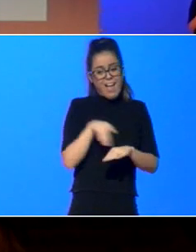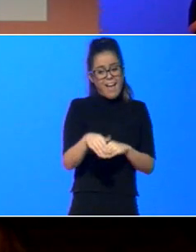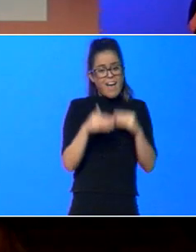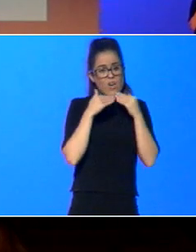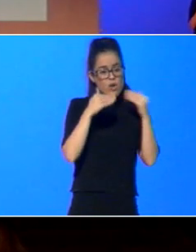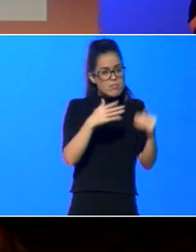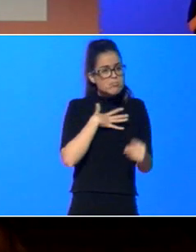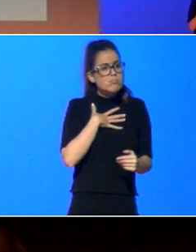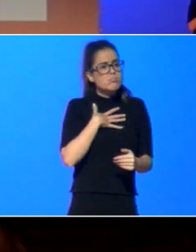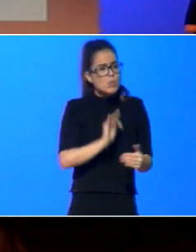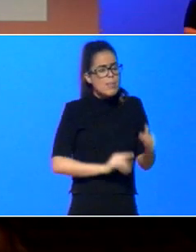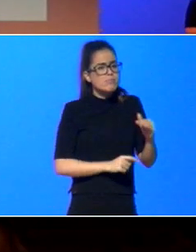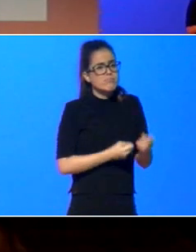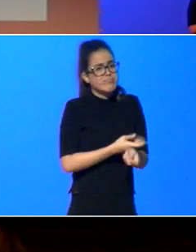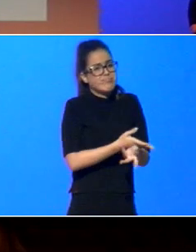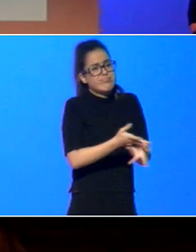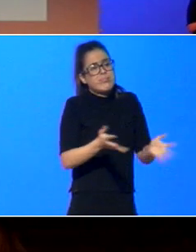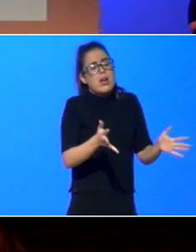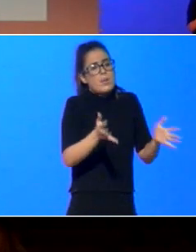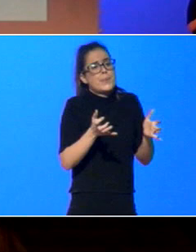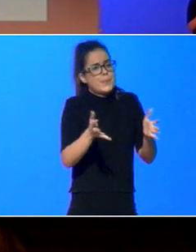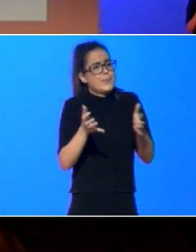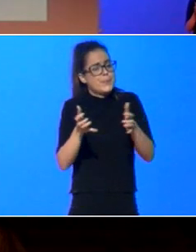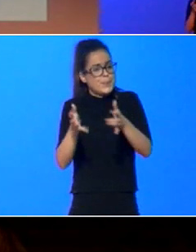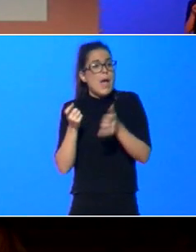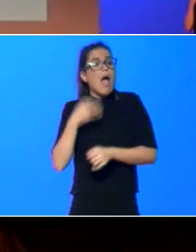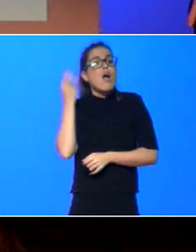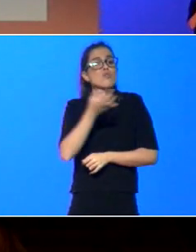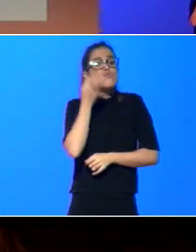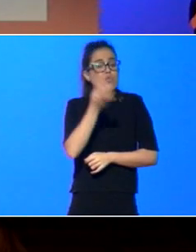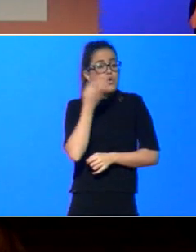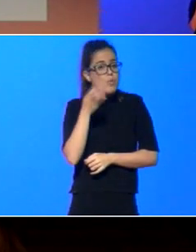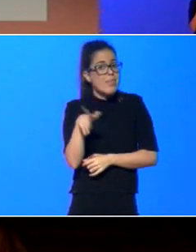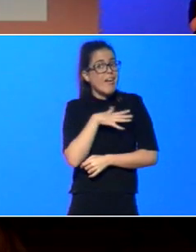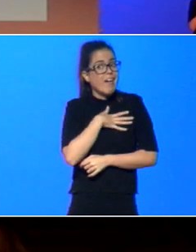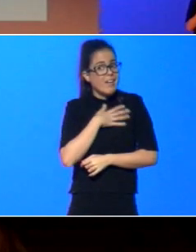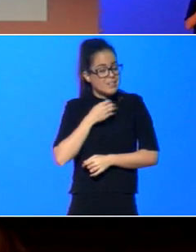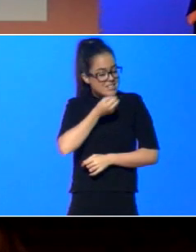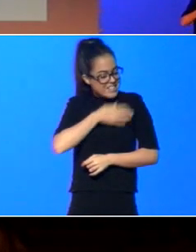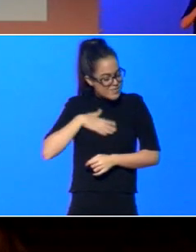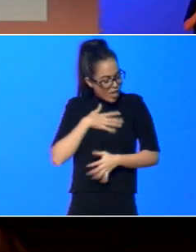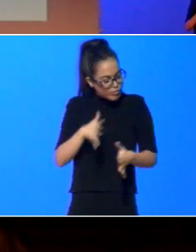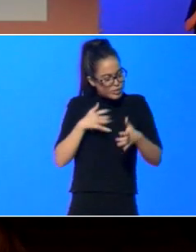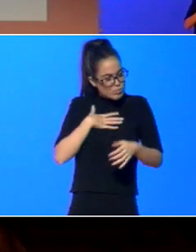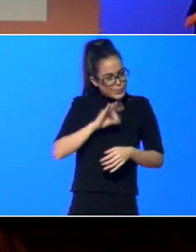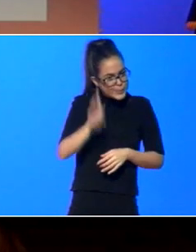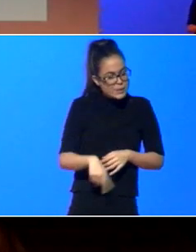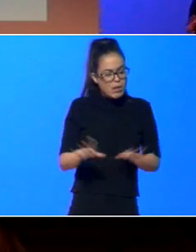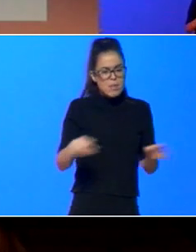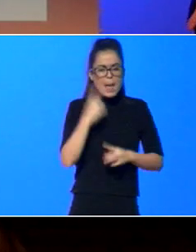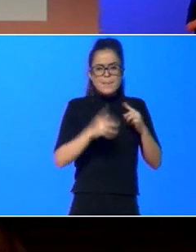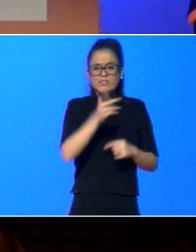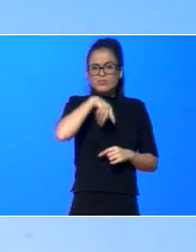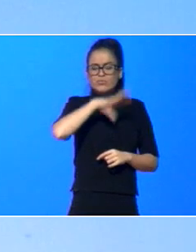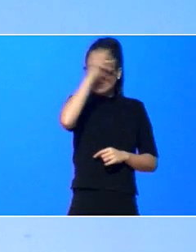alguna manera conseguir no satisfacer lo que la convención demandaba pero también yo creo que a veces dejamos a un lado